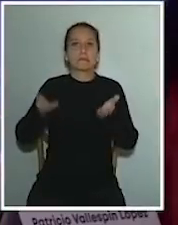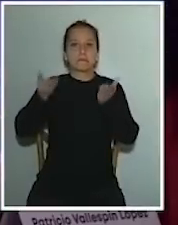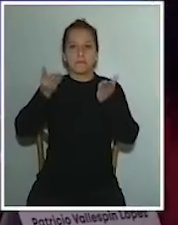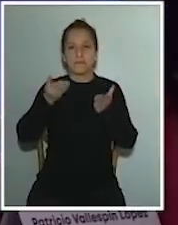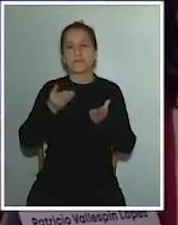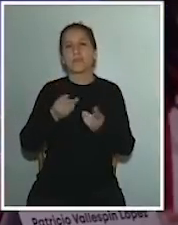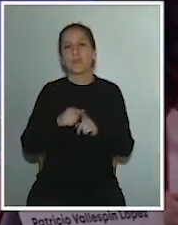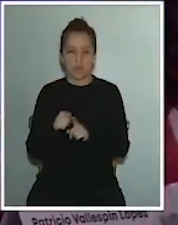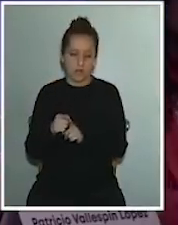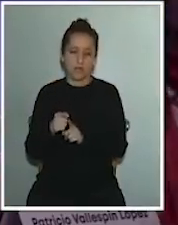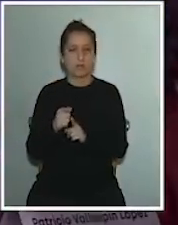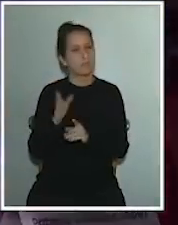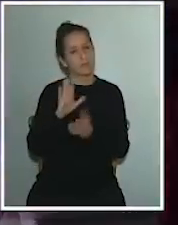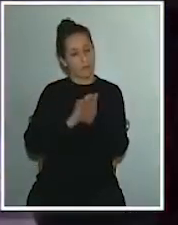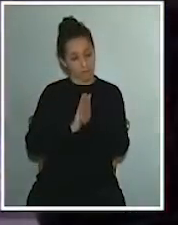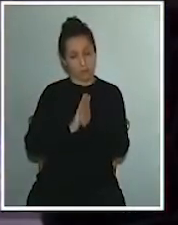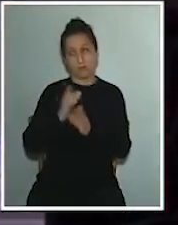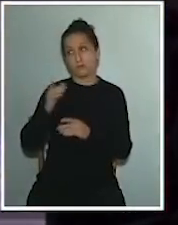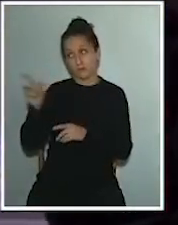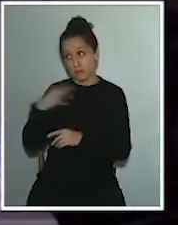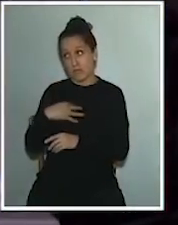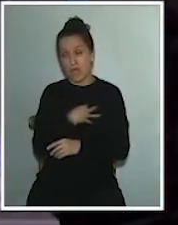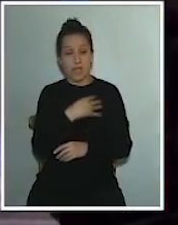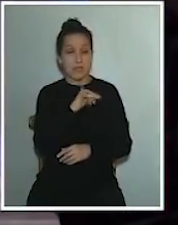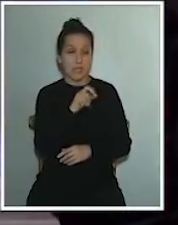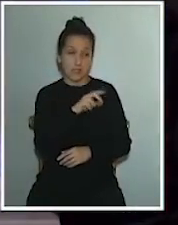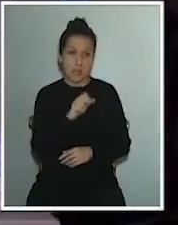a ponerse al cuarto retiro Muchas gracias